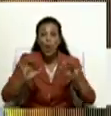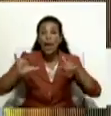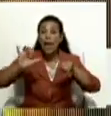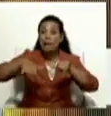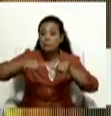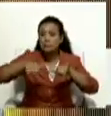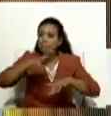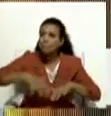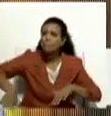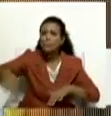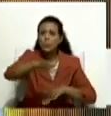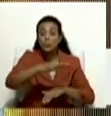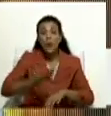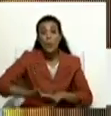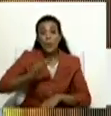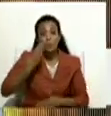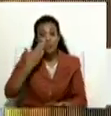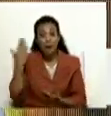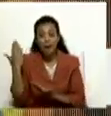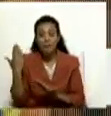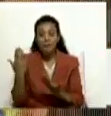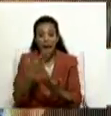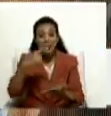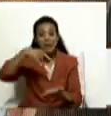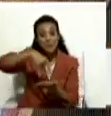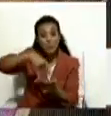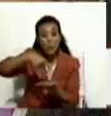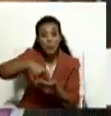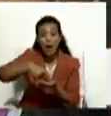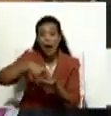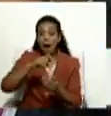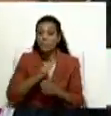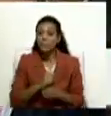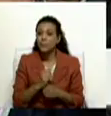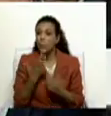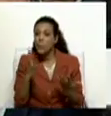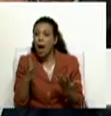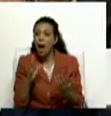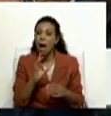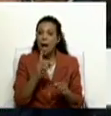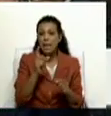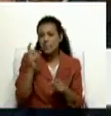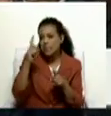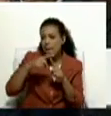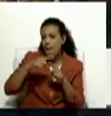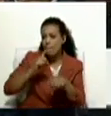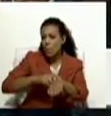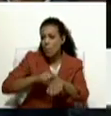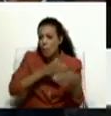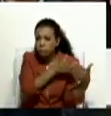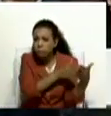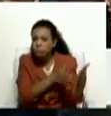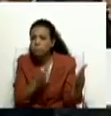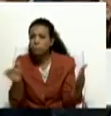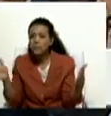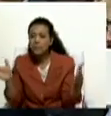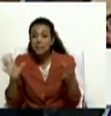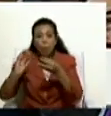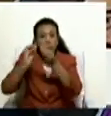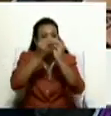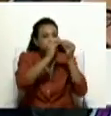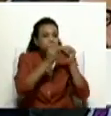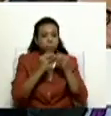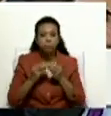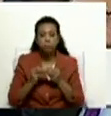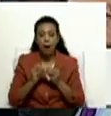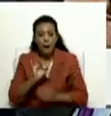decir que lo más importante que ha pasado en estos últimos tiempos por esta tierra es la recuperación de la